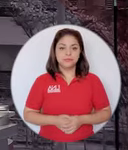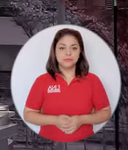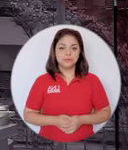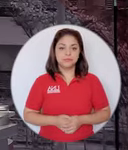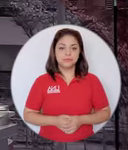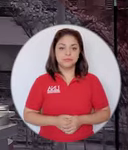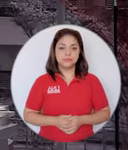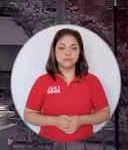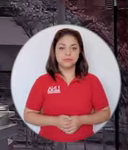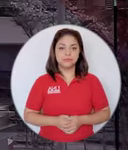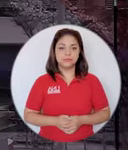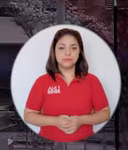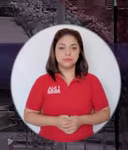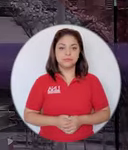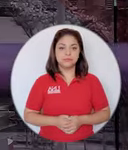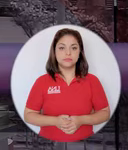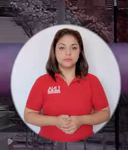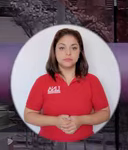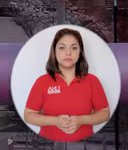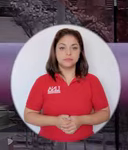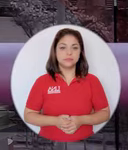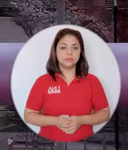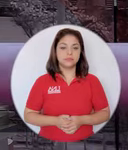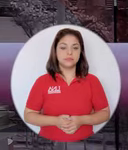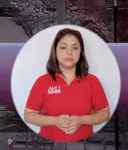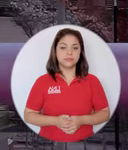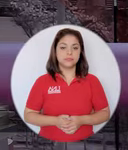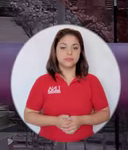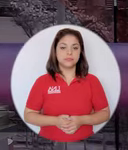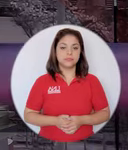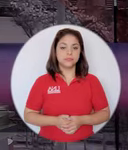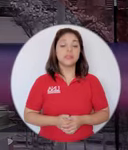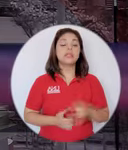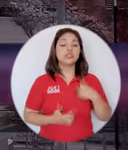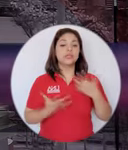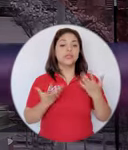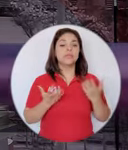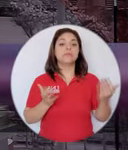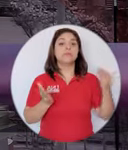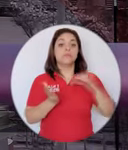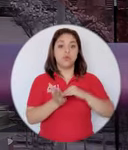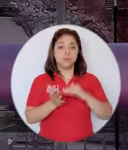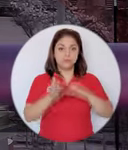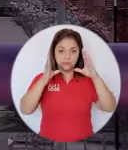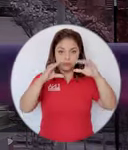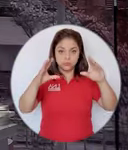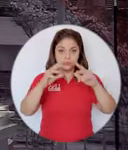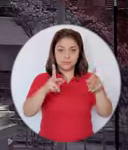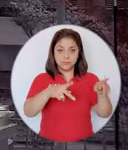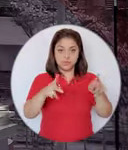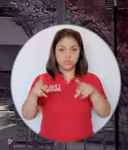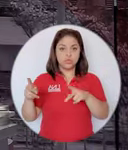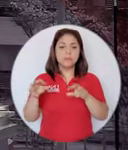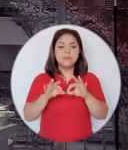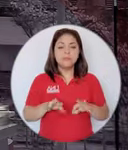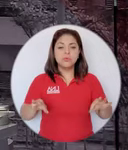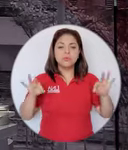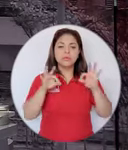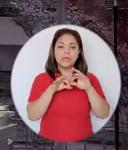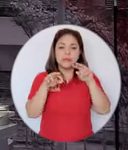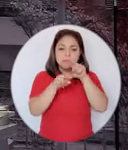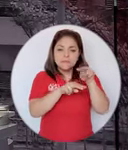Mencionábamos en el bloque anterior y que si quisiera retomarlo con usted para reiterarle a la población que es importante sobre